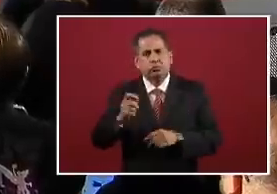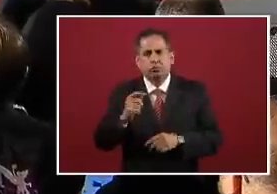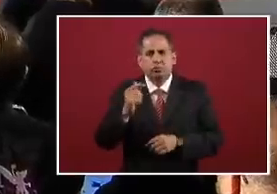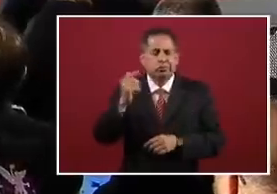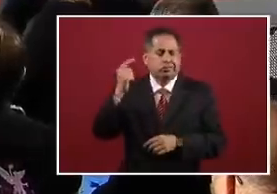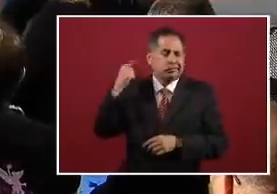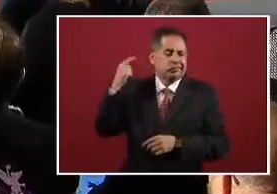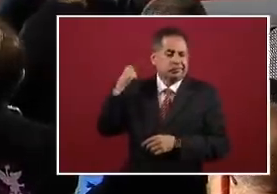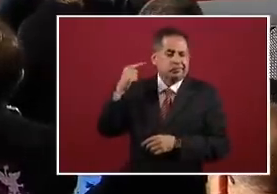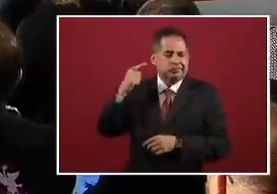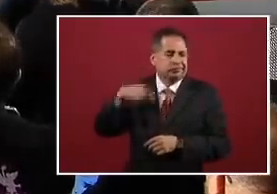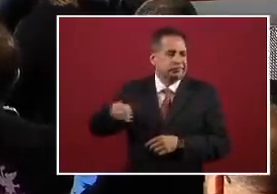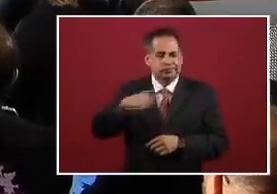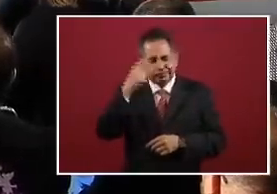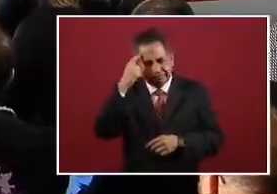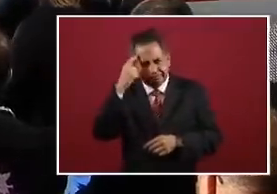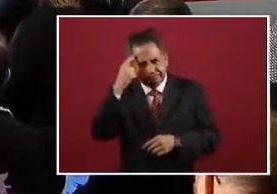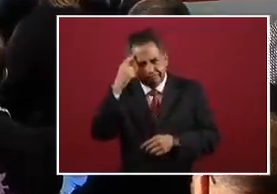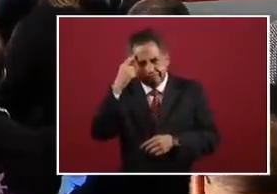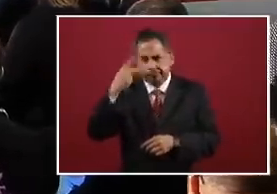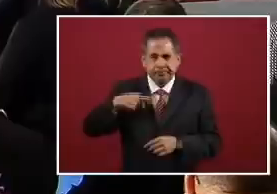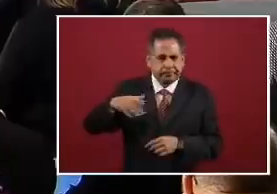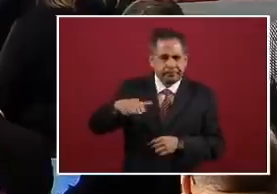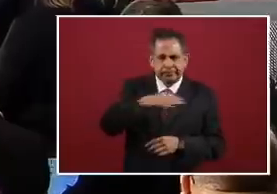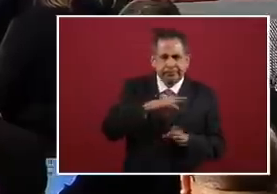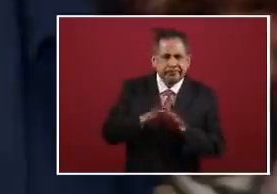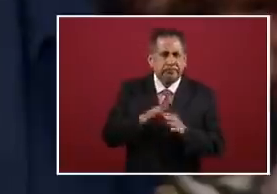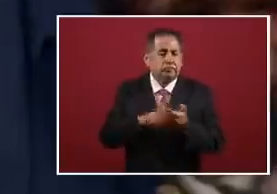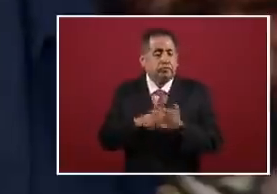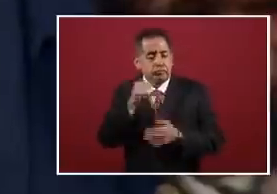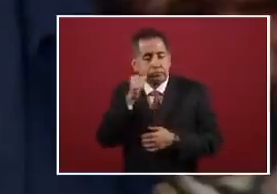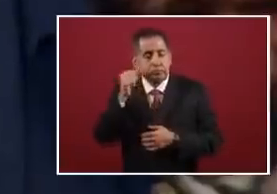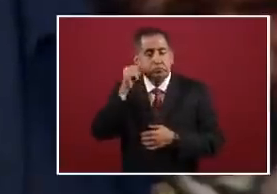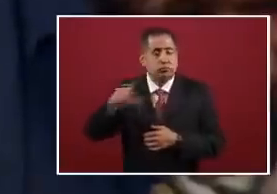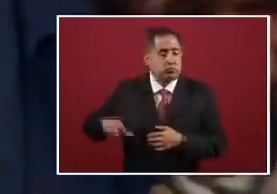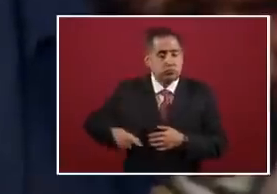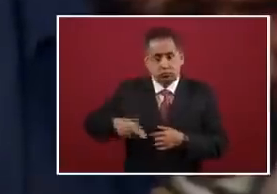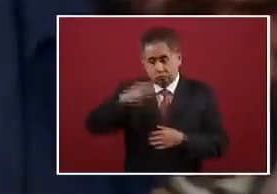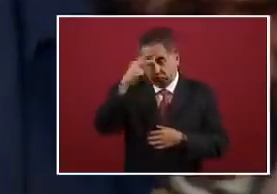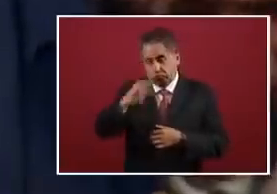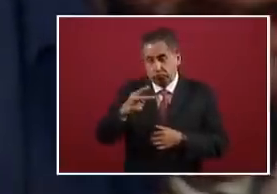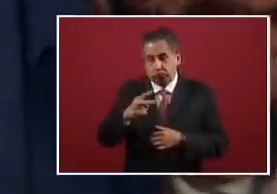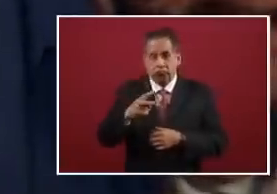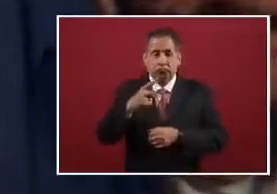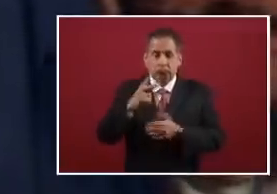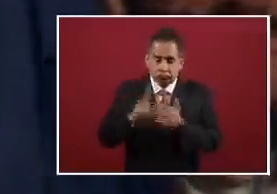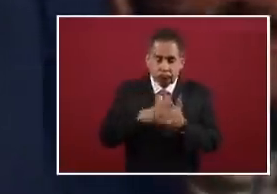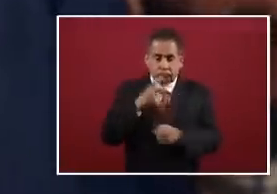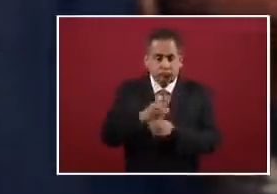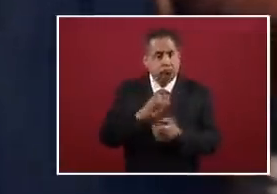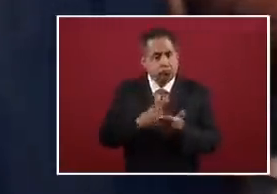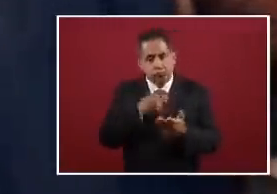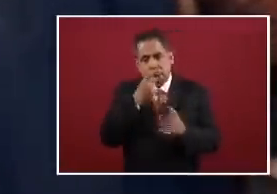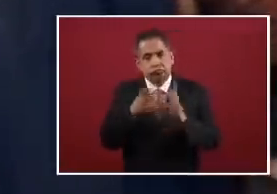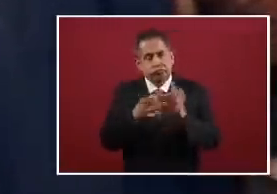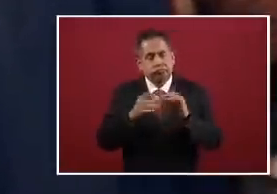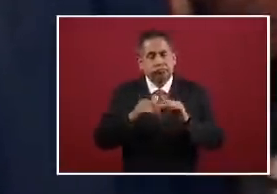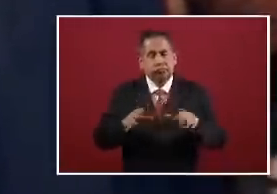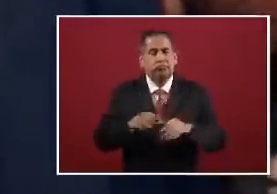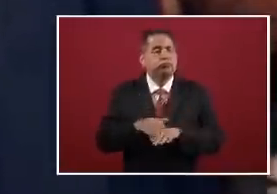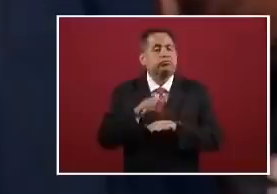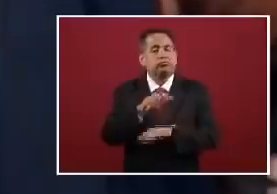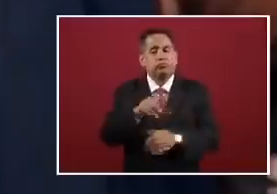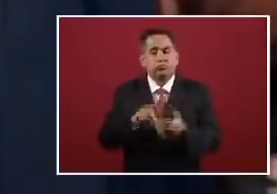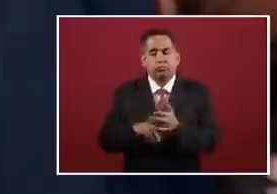hace ya varios días en la opinión pública y que ayer el gobierno de la República en segunda ocasión lo toca. Tiene que